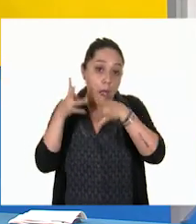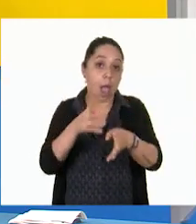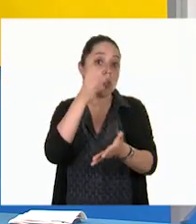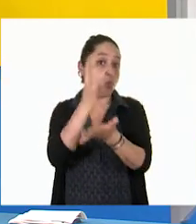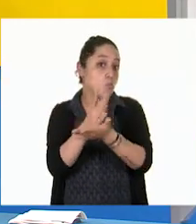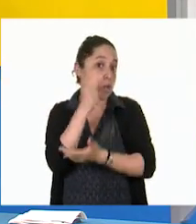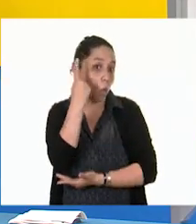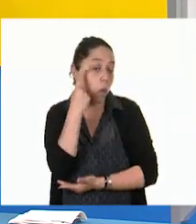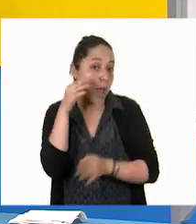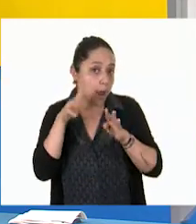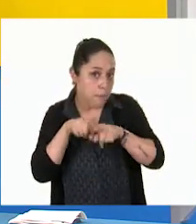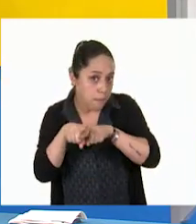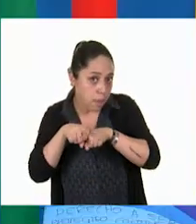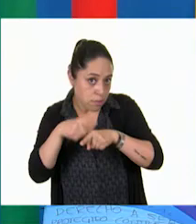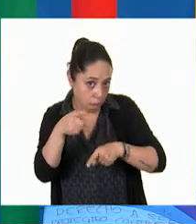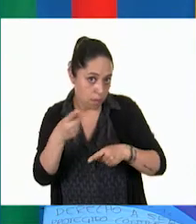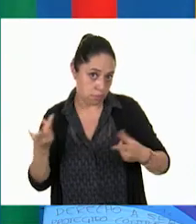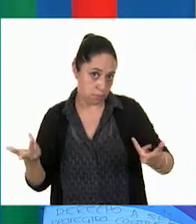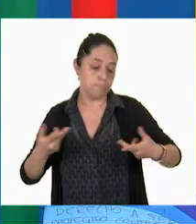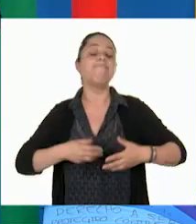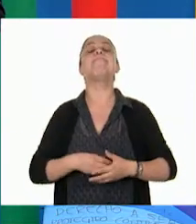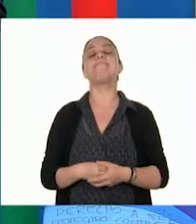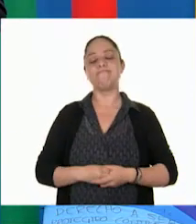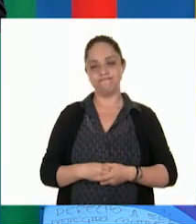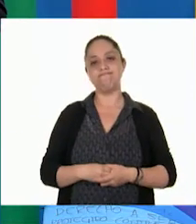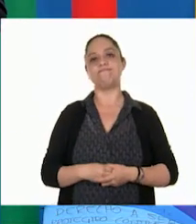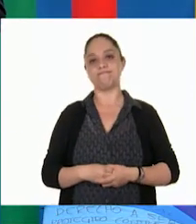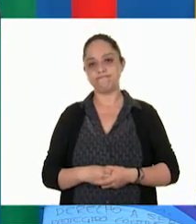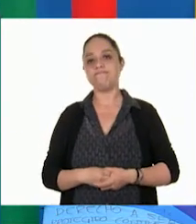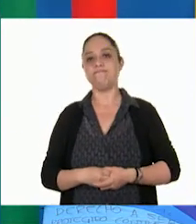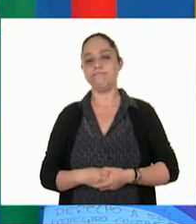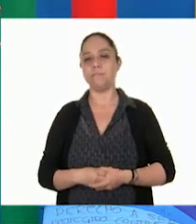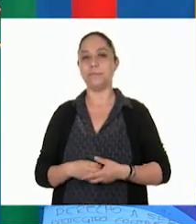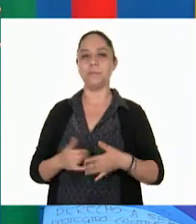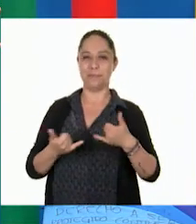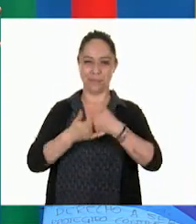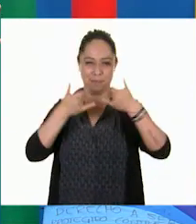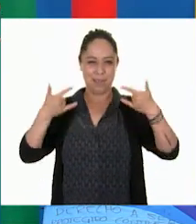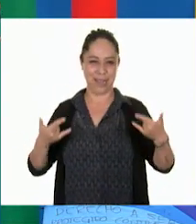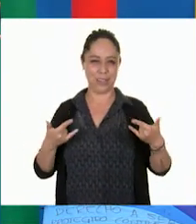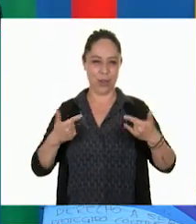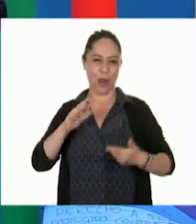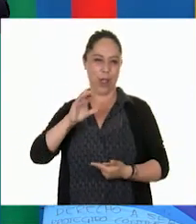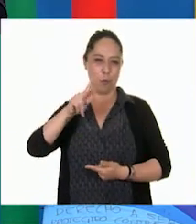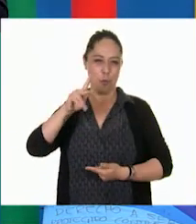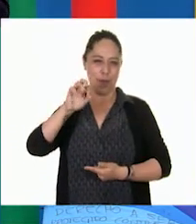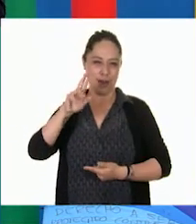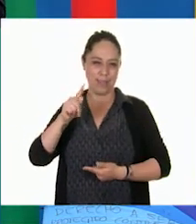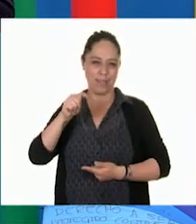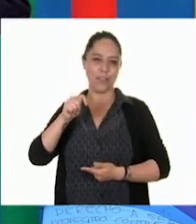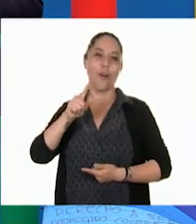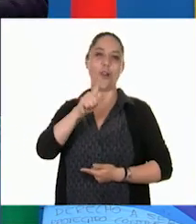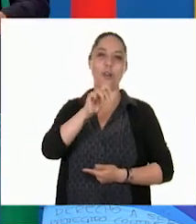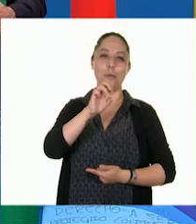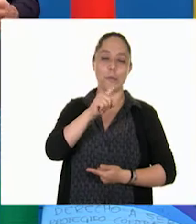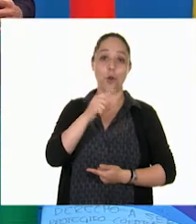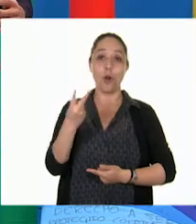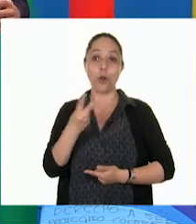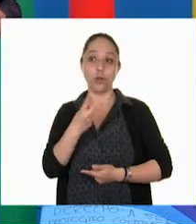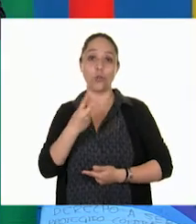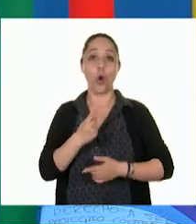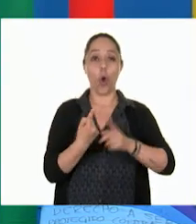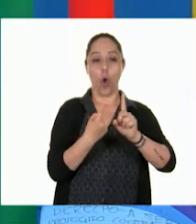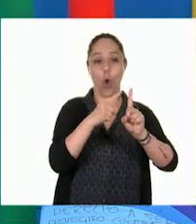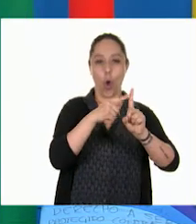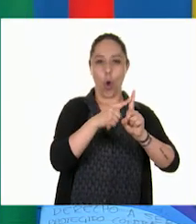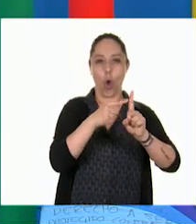ella. Uh-huh. Sí, claro, bueno, pues como en la historia de Cupertino y Don Leopoldo, ¿no? El jugador le metió el pie al